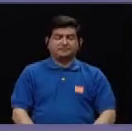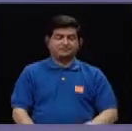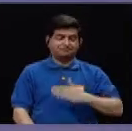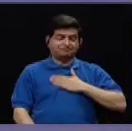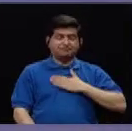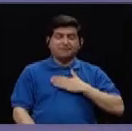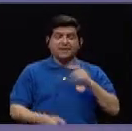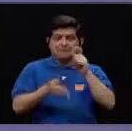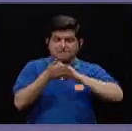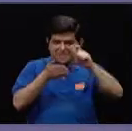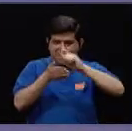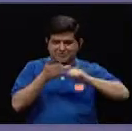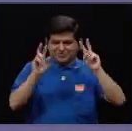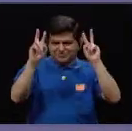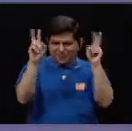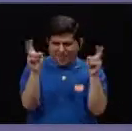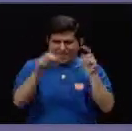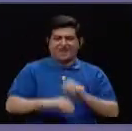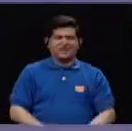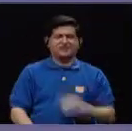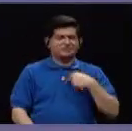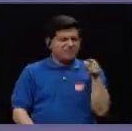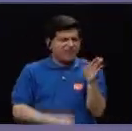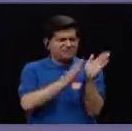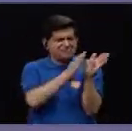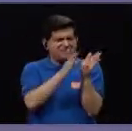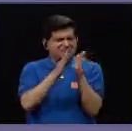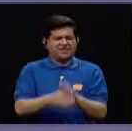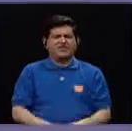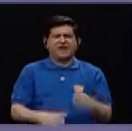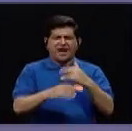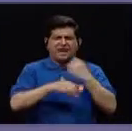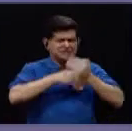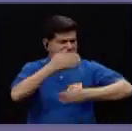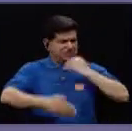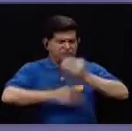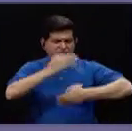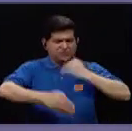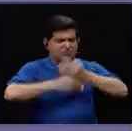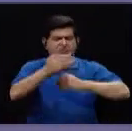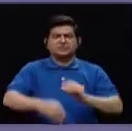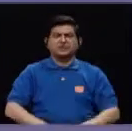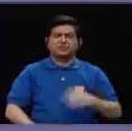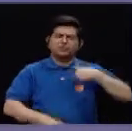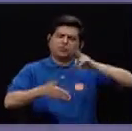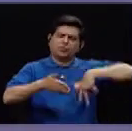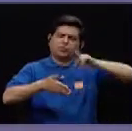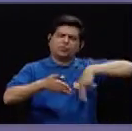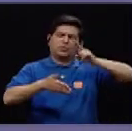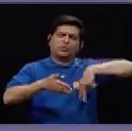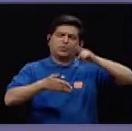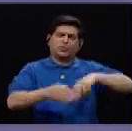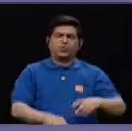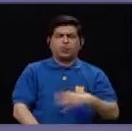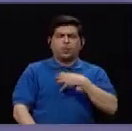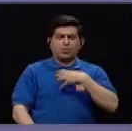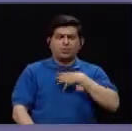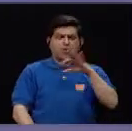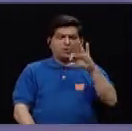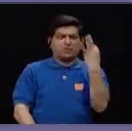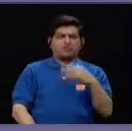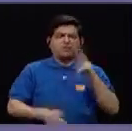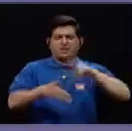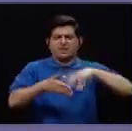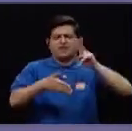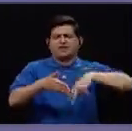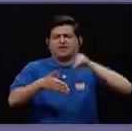fue mi escuela. Claro. Sí, o sea, yo me formé mucho haciendo en la marcha y leyendo mucho por mi propia